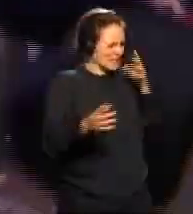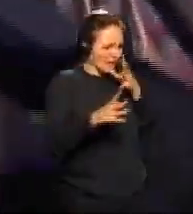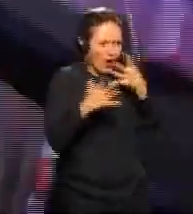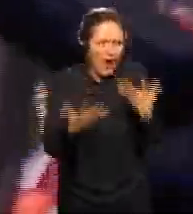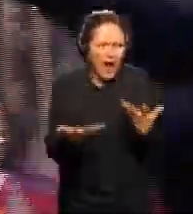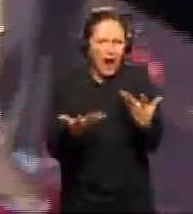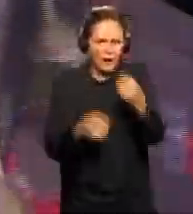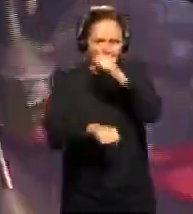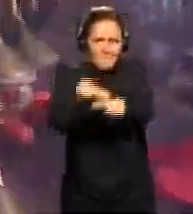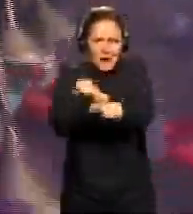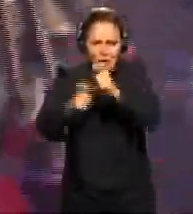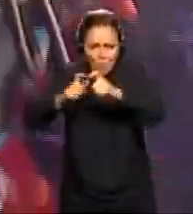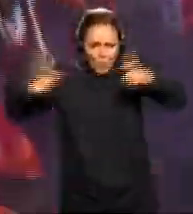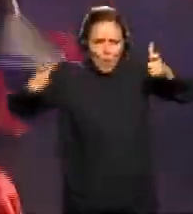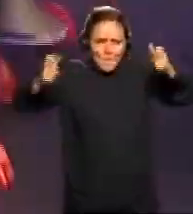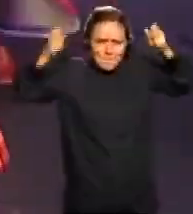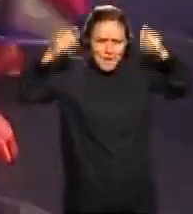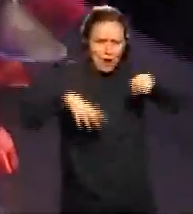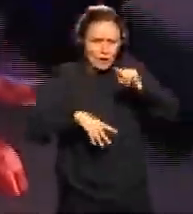que el año pasado.